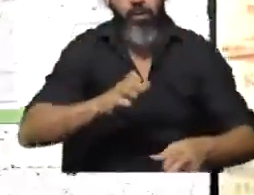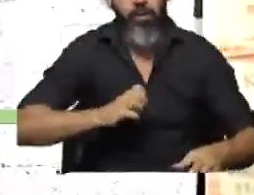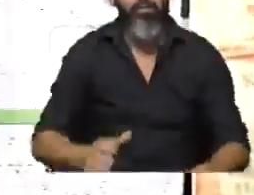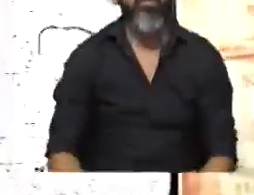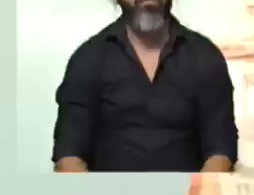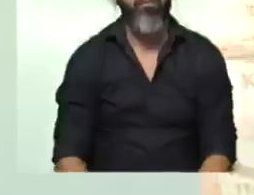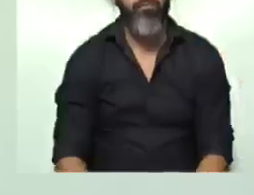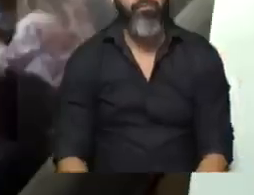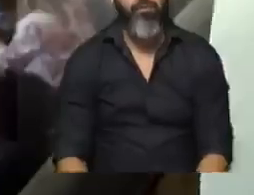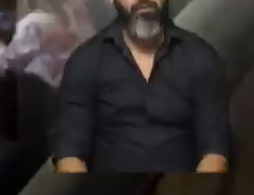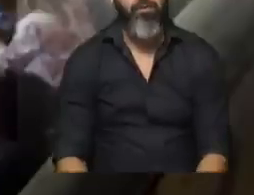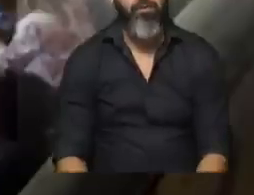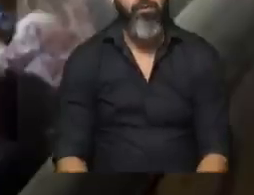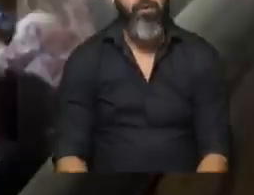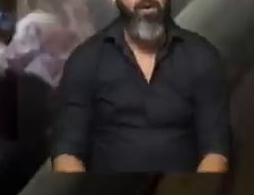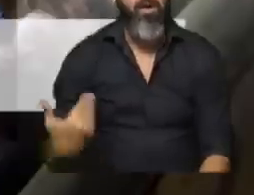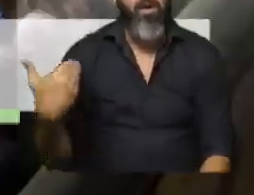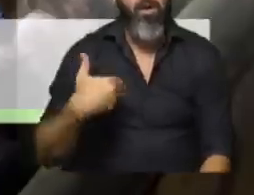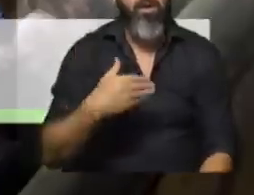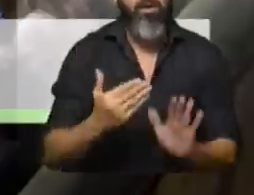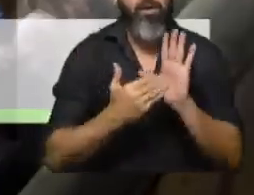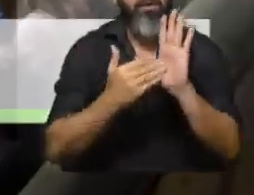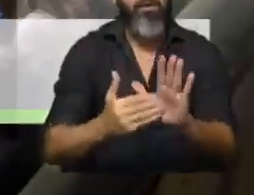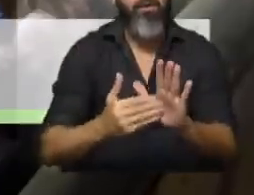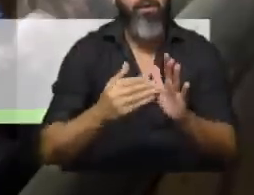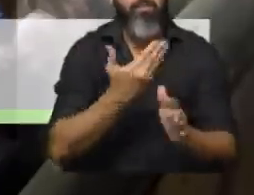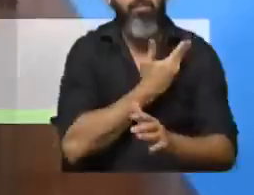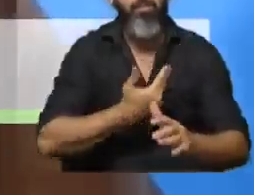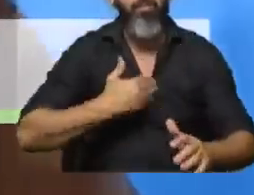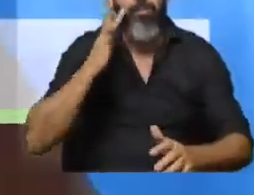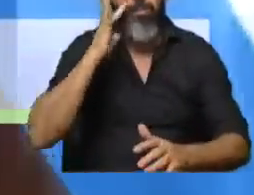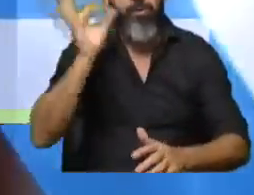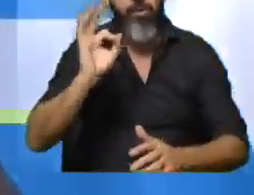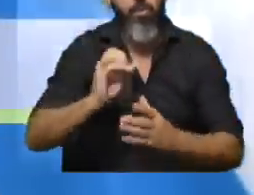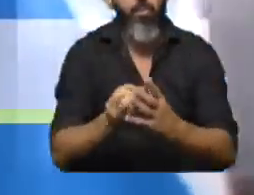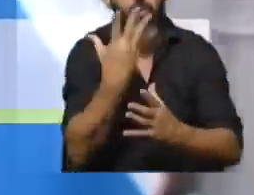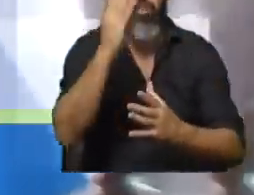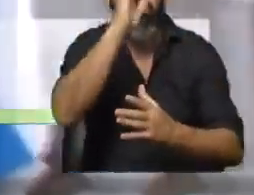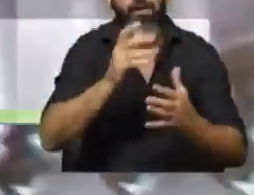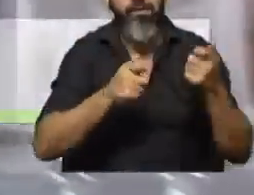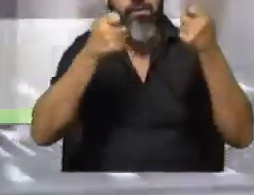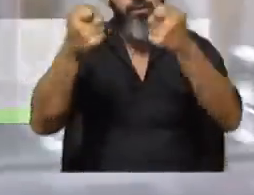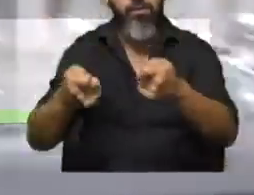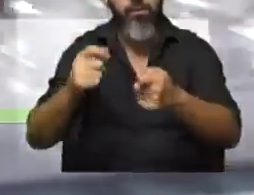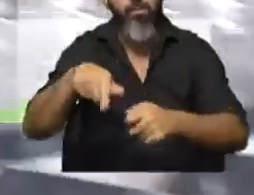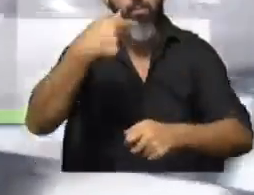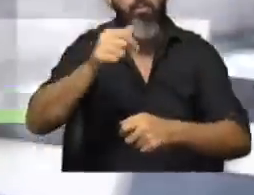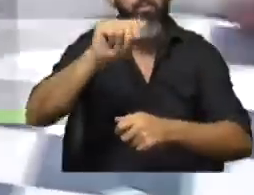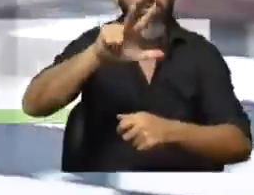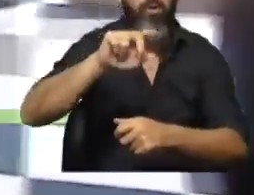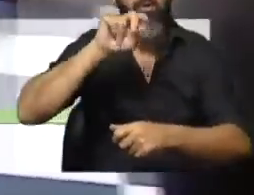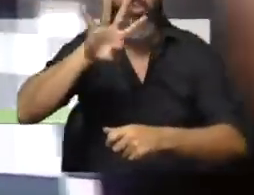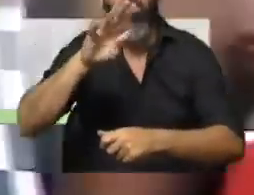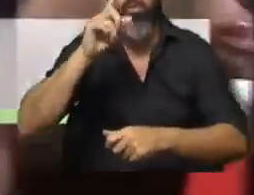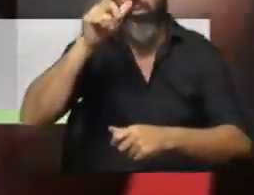estado Argentina entregará la presidencia pro tempore del mercosur a Brasil el próximo tres y cuatro